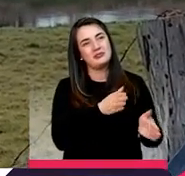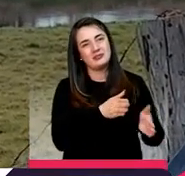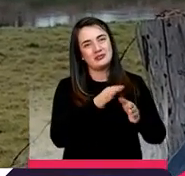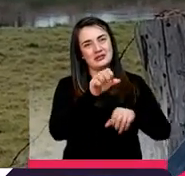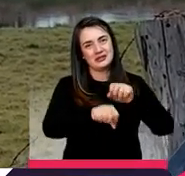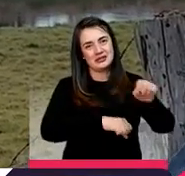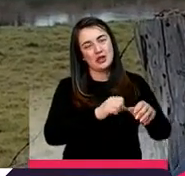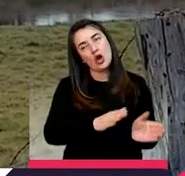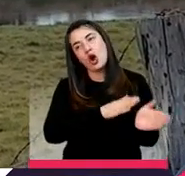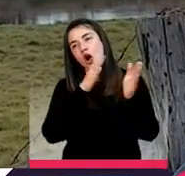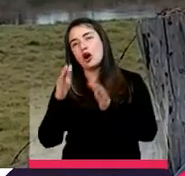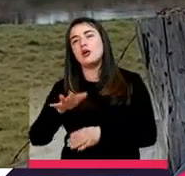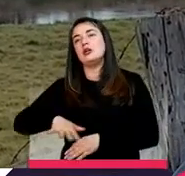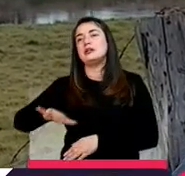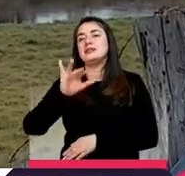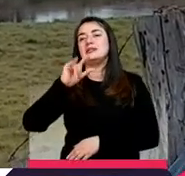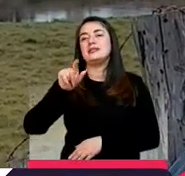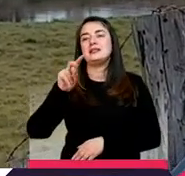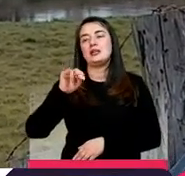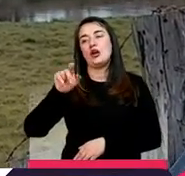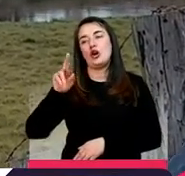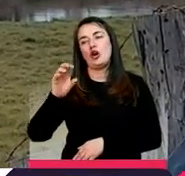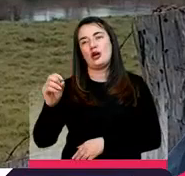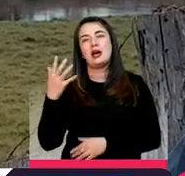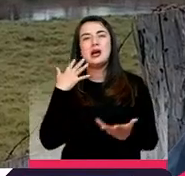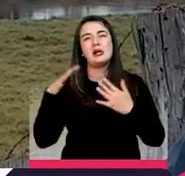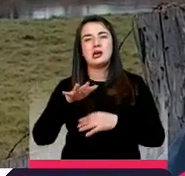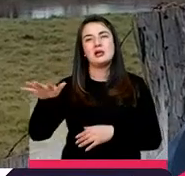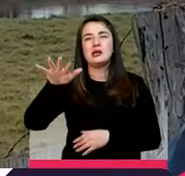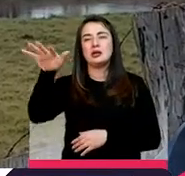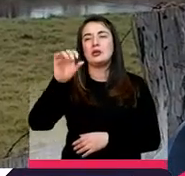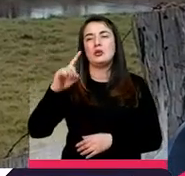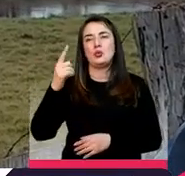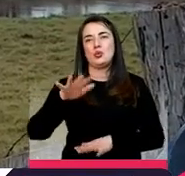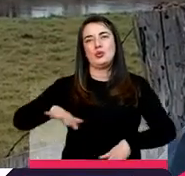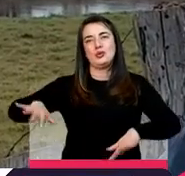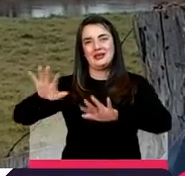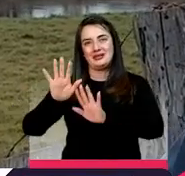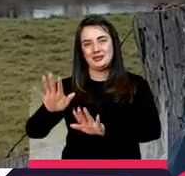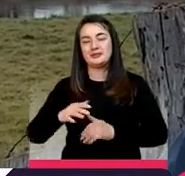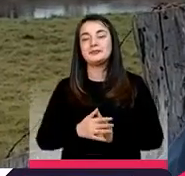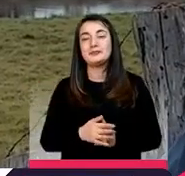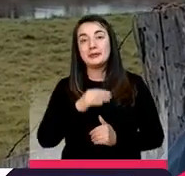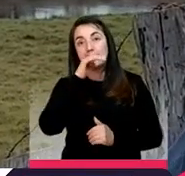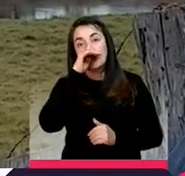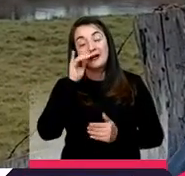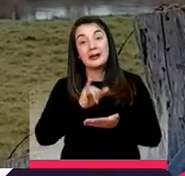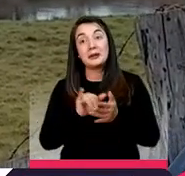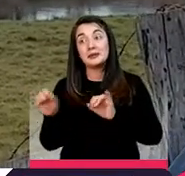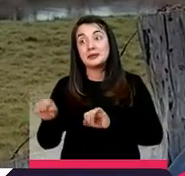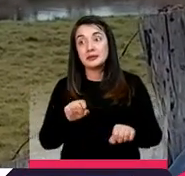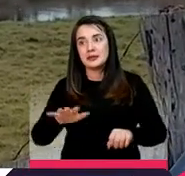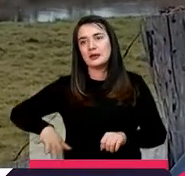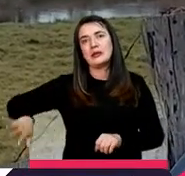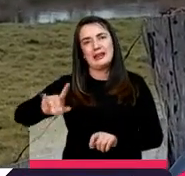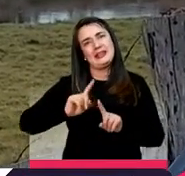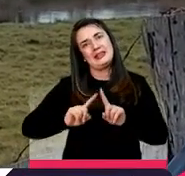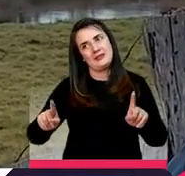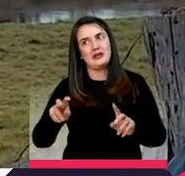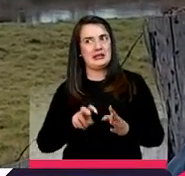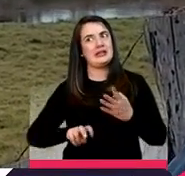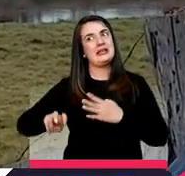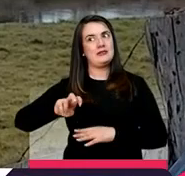el recorrido a San Jorge, que es la zona rural por el corregimiento 1. En ese corregimiento pues ya es otro tipo, es un nivel